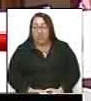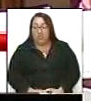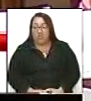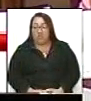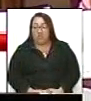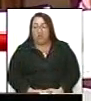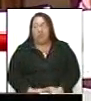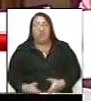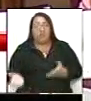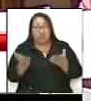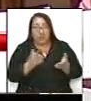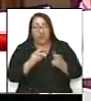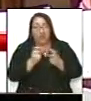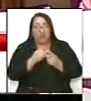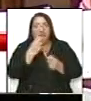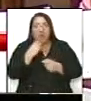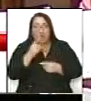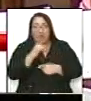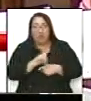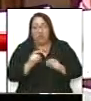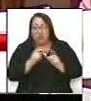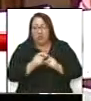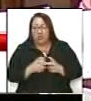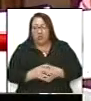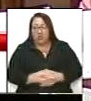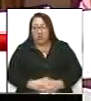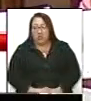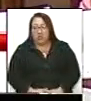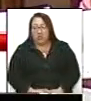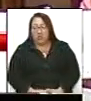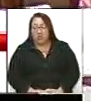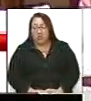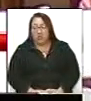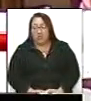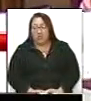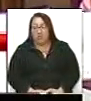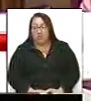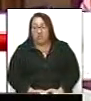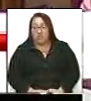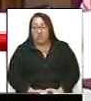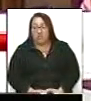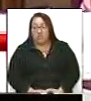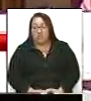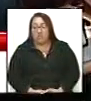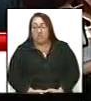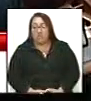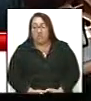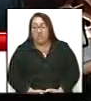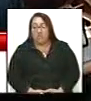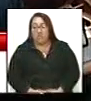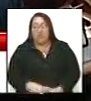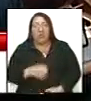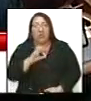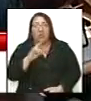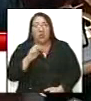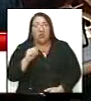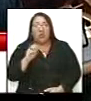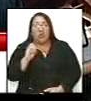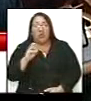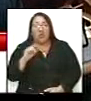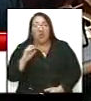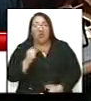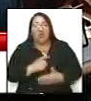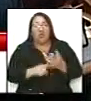que no, congresista Mulder, tiene usted el uso de la palabra. Congresista Meléndez, antes congresista Mulder, congresista Meléndez para su cuestión de orden. La cuestión de orden, presidenta, es que